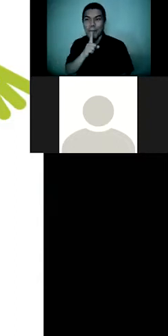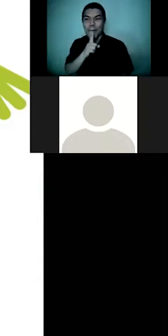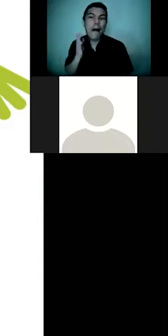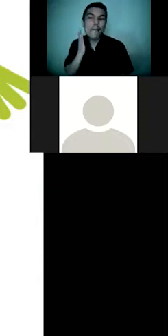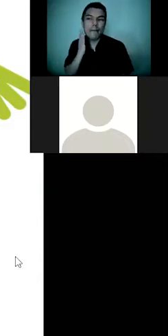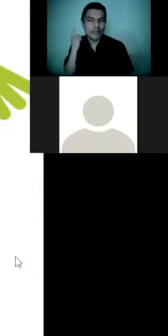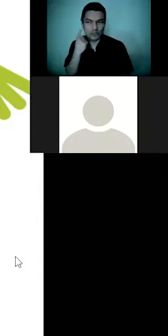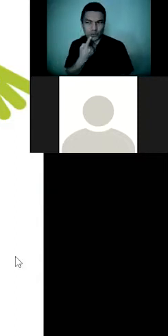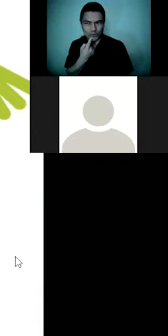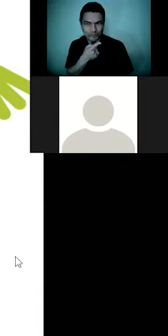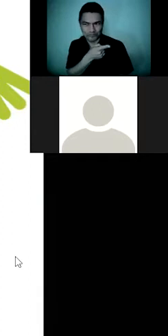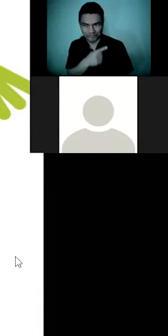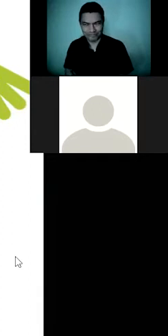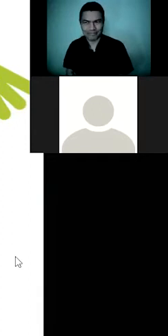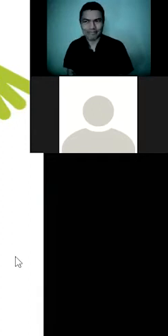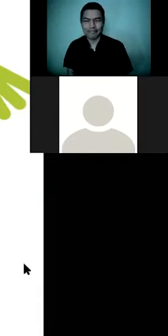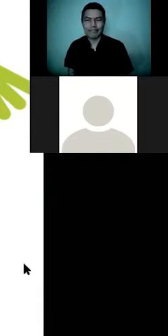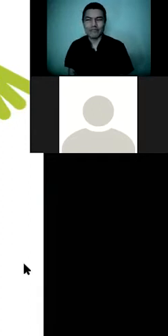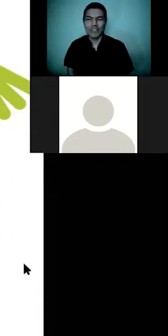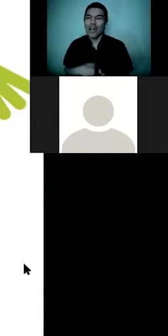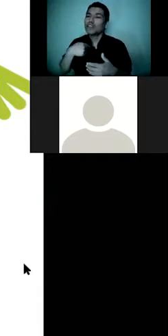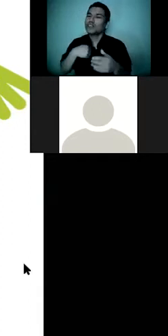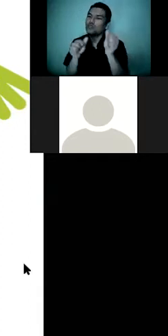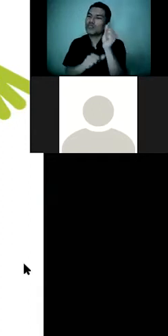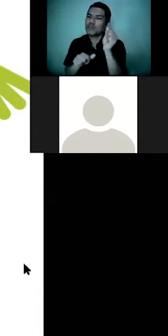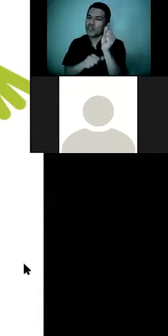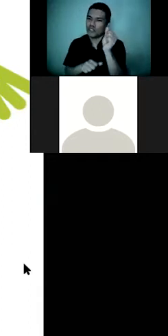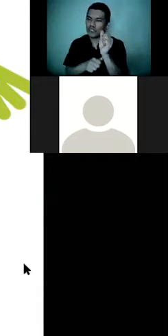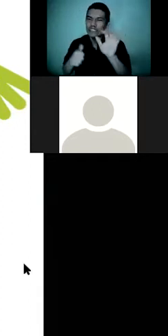contarles. Mi mamá y mi papá son sordos.